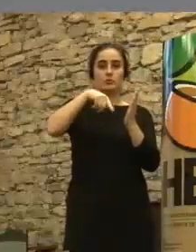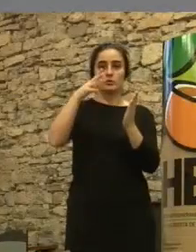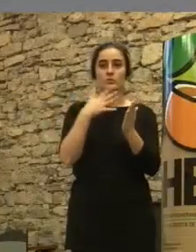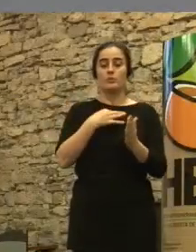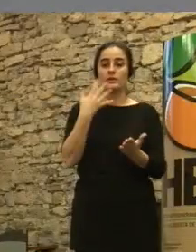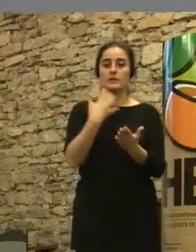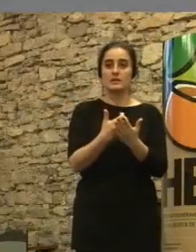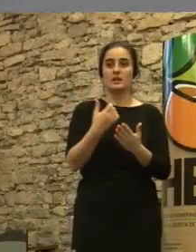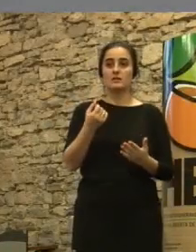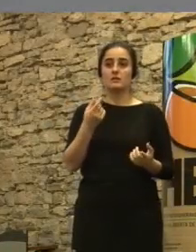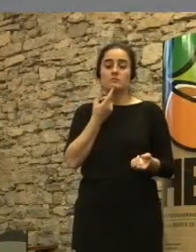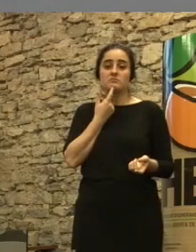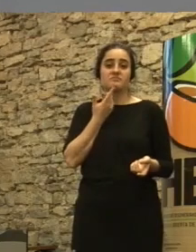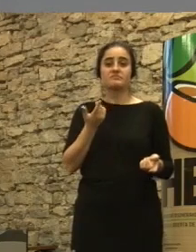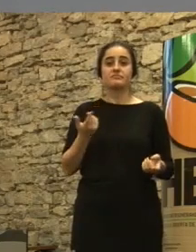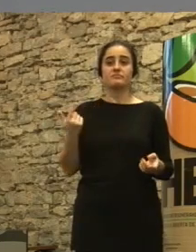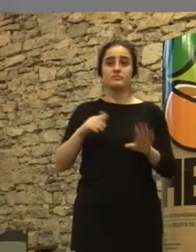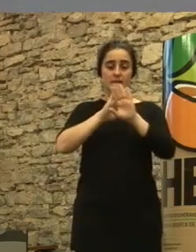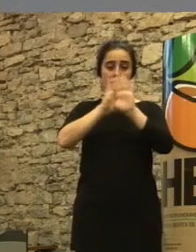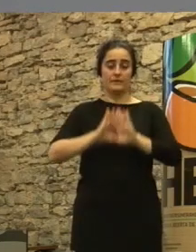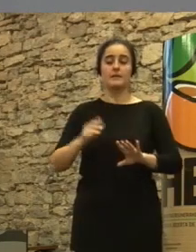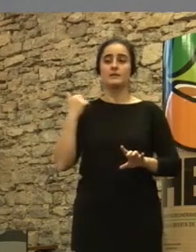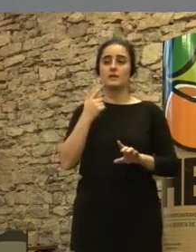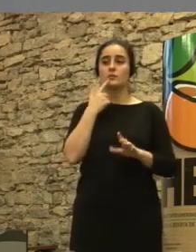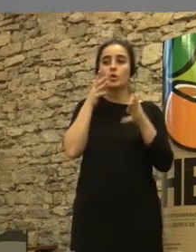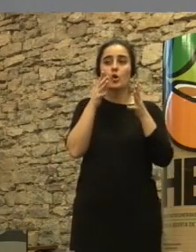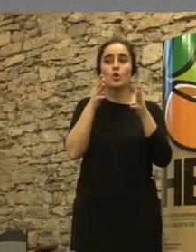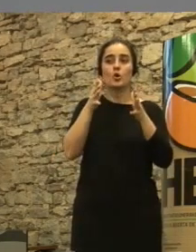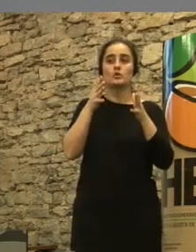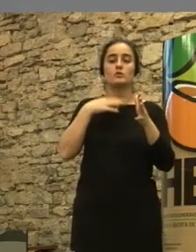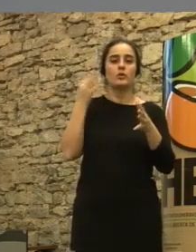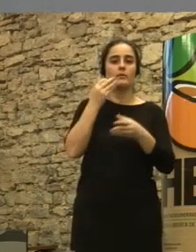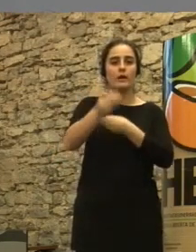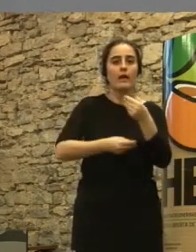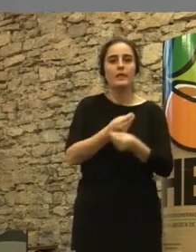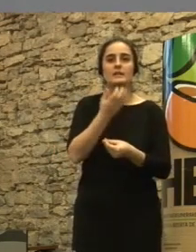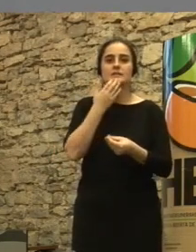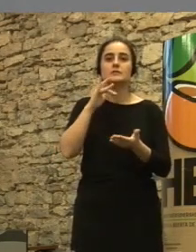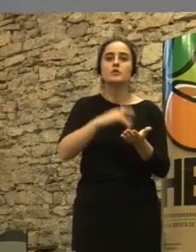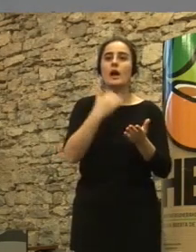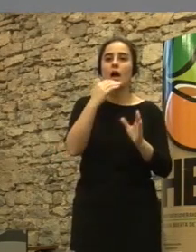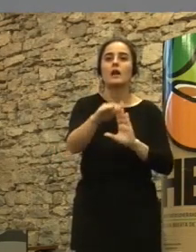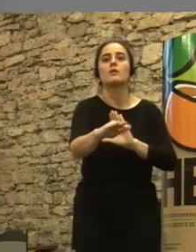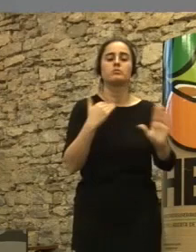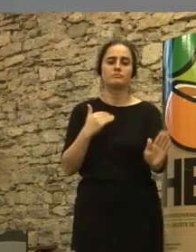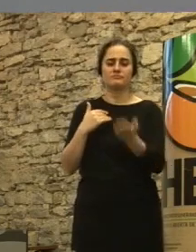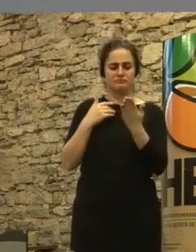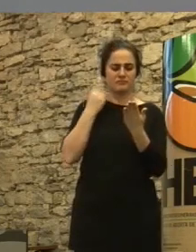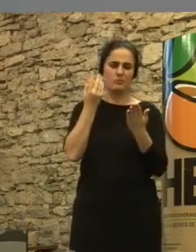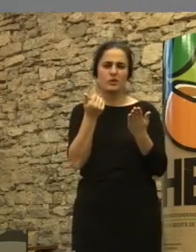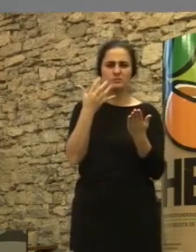bueno, acabo con esto, son unos consejitos de qué es lo que tengo que hacer cuando reciba cualquier tipo de cosa que me suena un poco